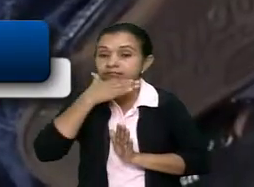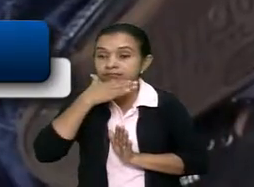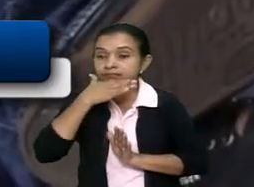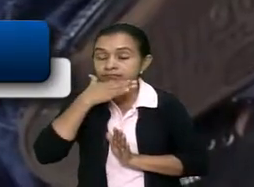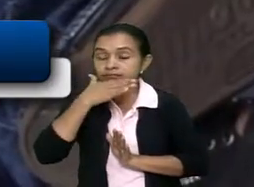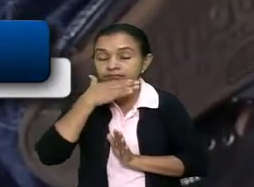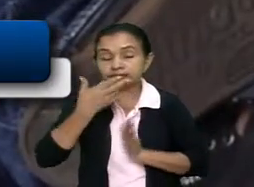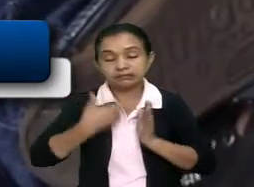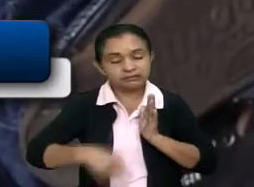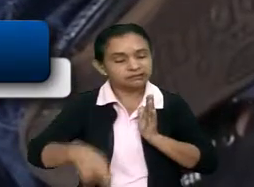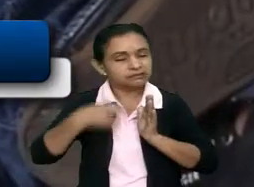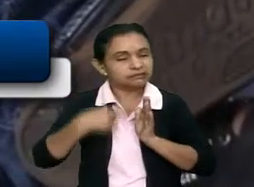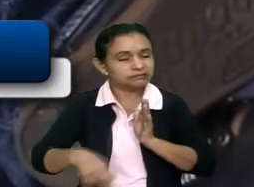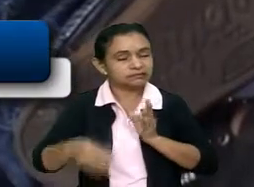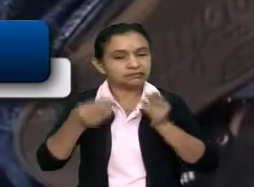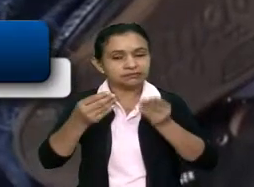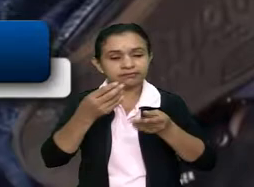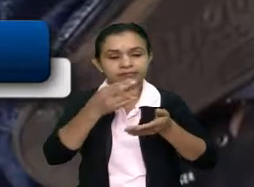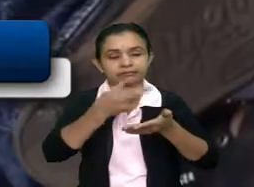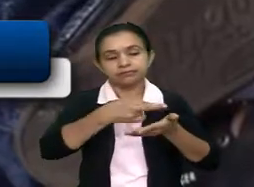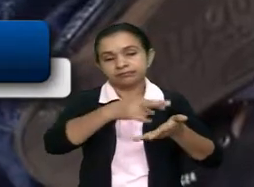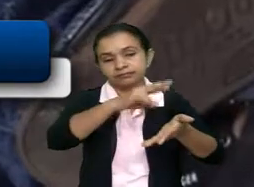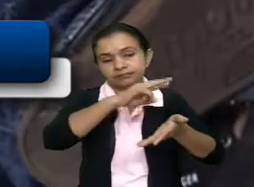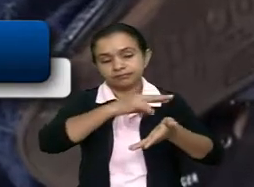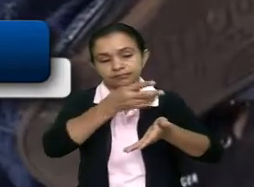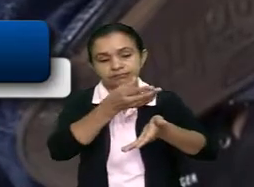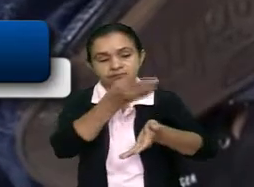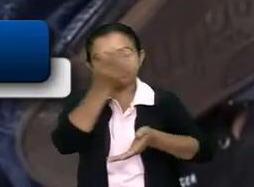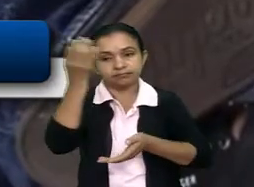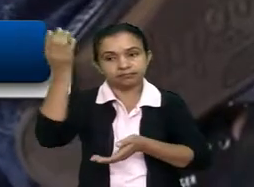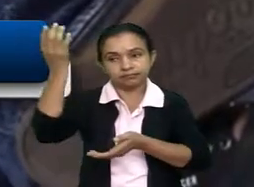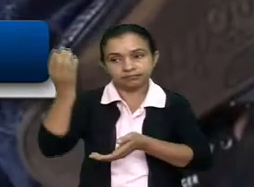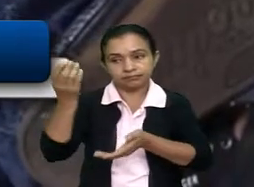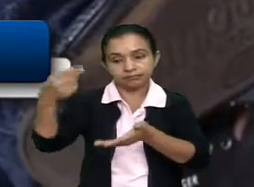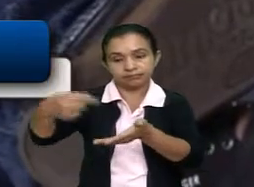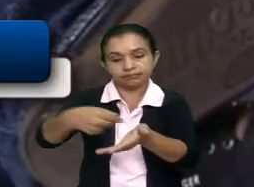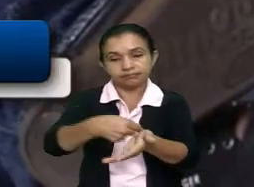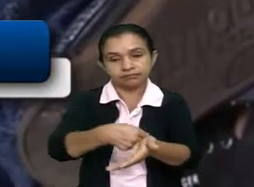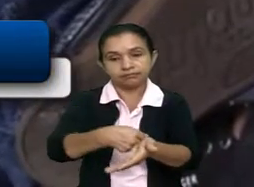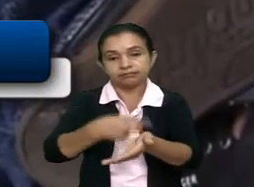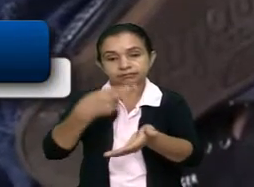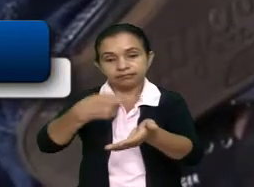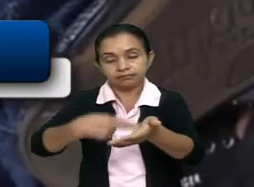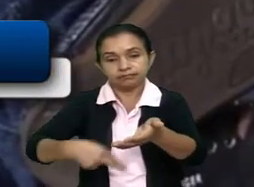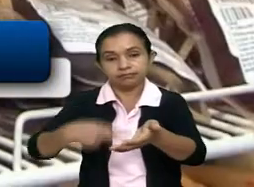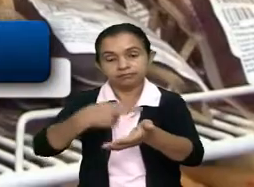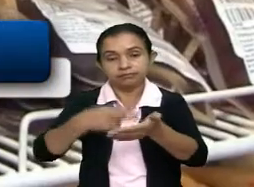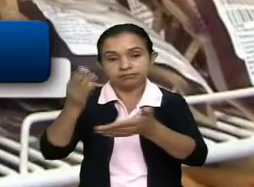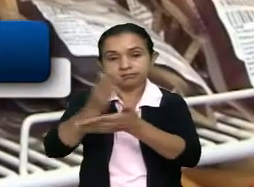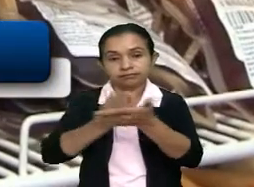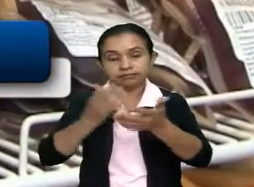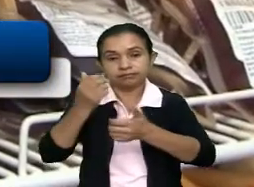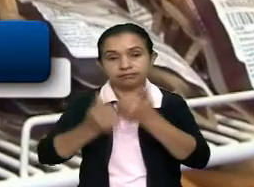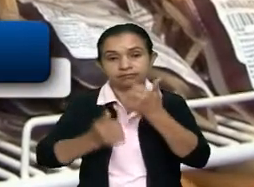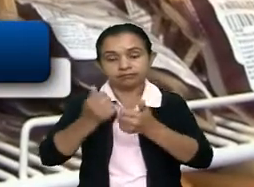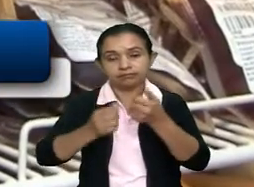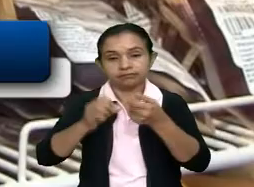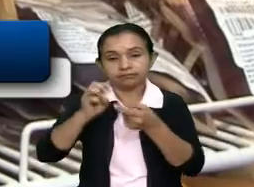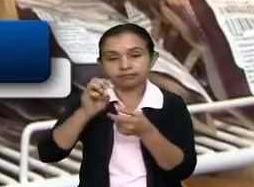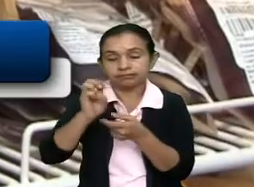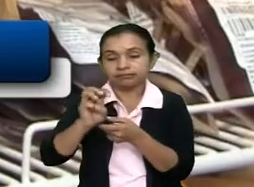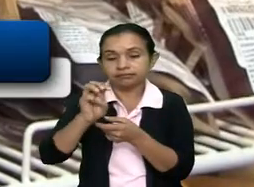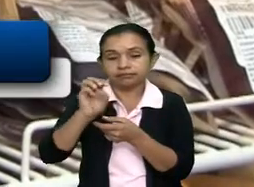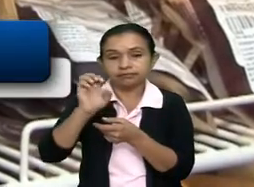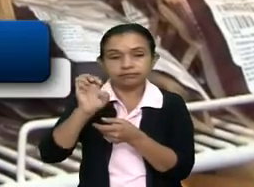cantidad de sangre mientras hay muchas otras patologías con deficiencia de algunas hereditarias incluso como la hemofilia la